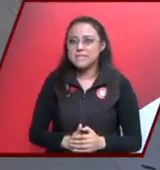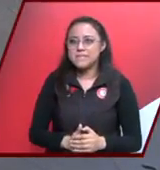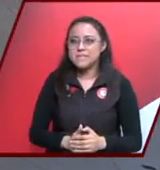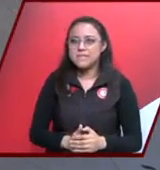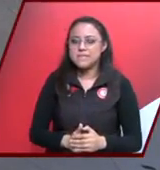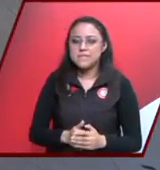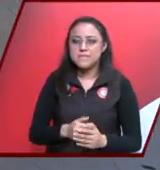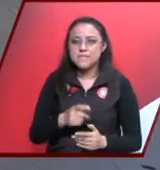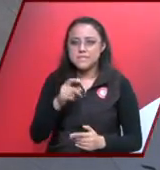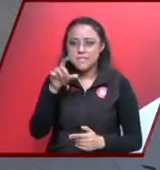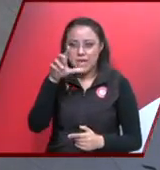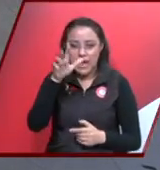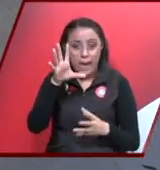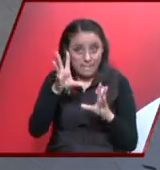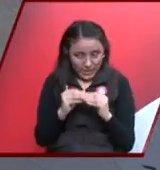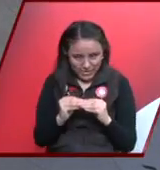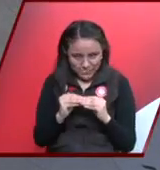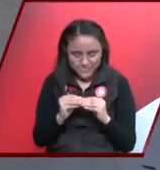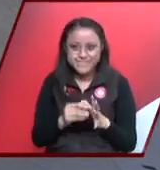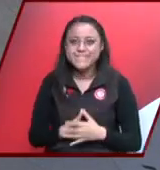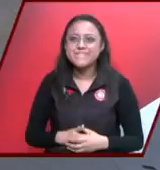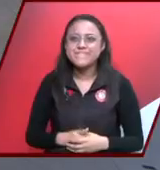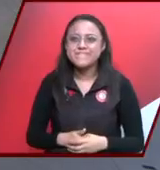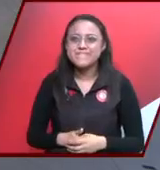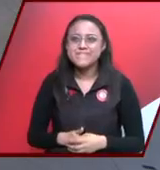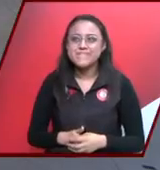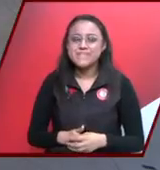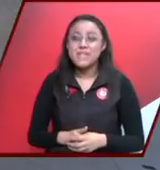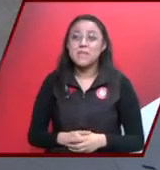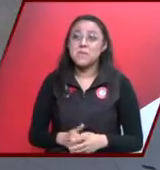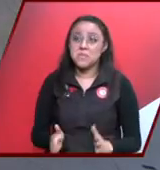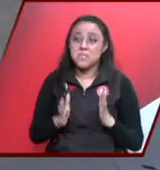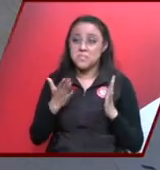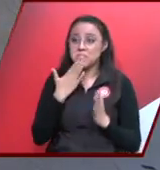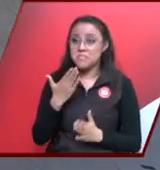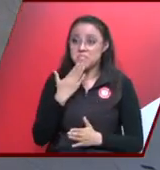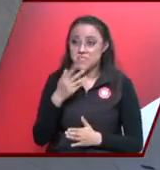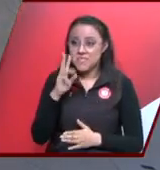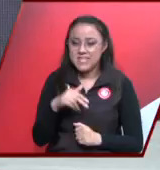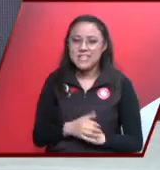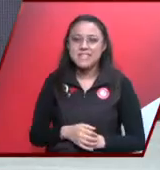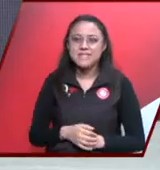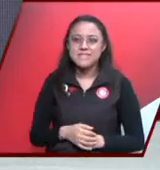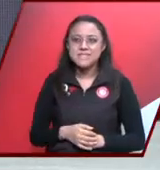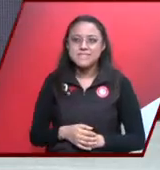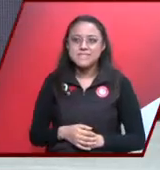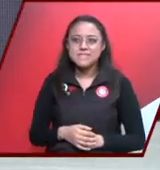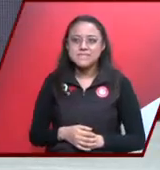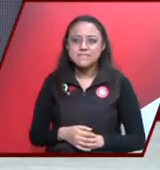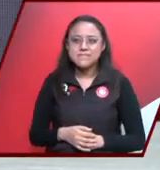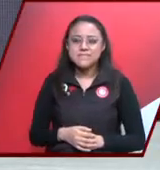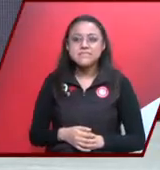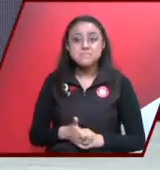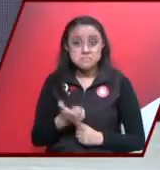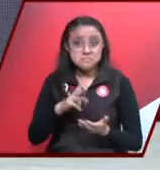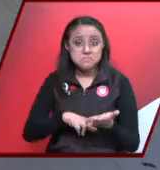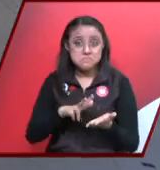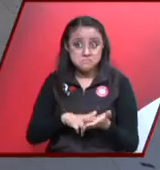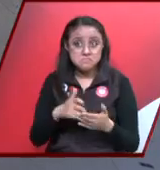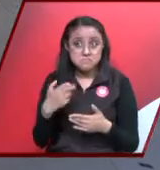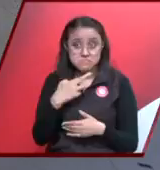Apágalo. Apagado. Ahí está. Wow, vas muy bien, ¿eh? Semáforo, okay.